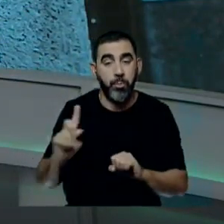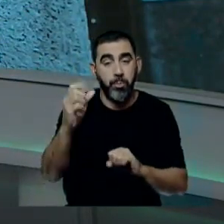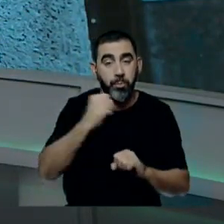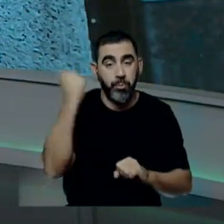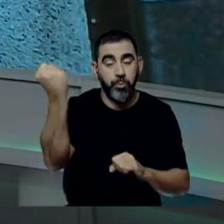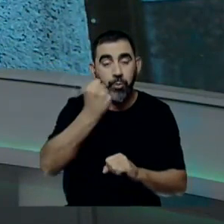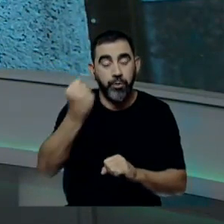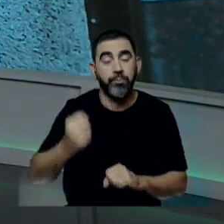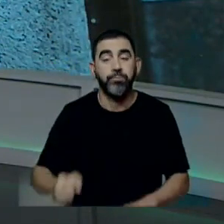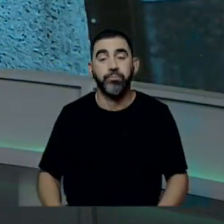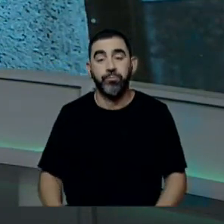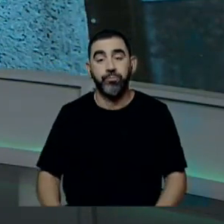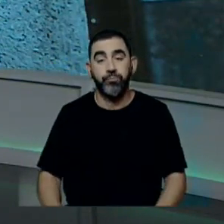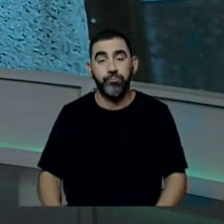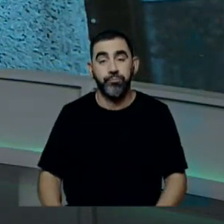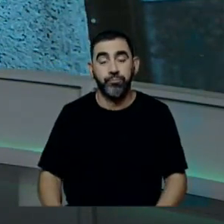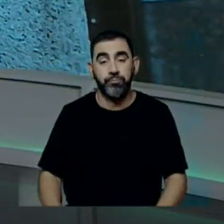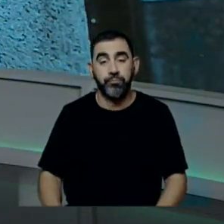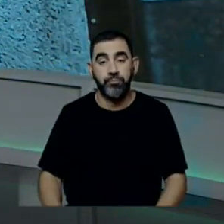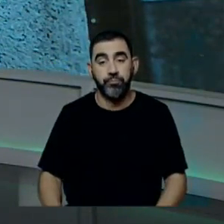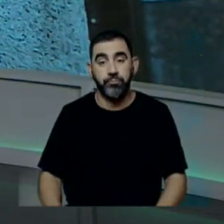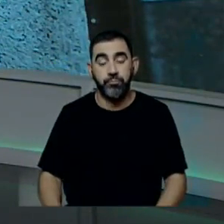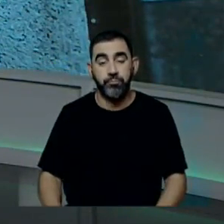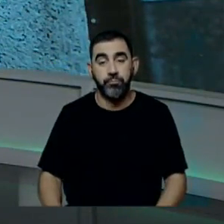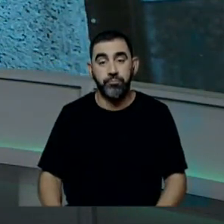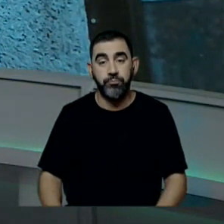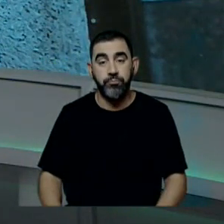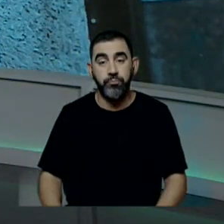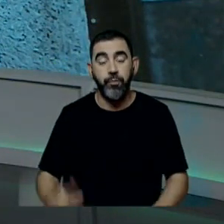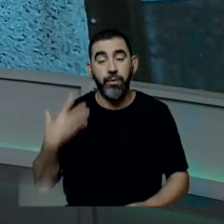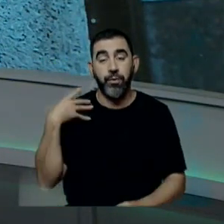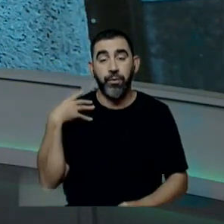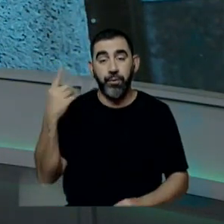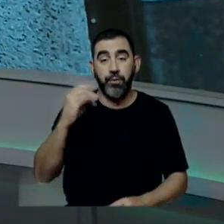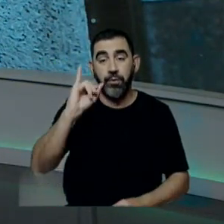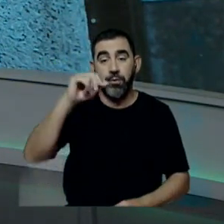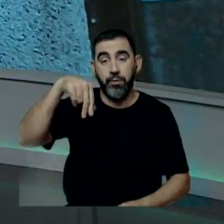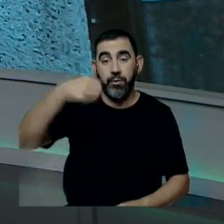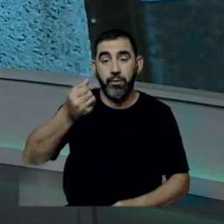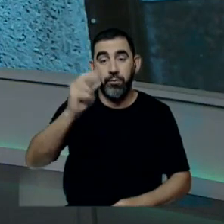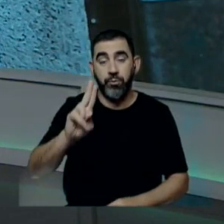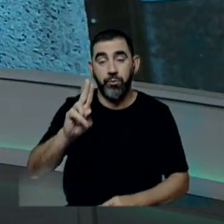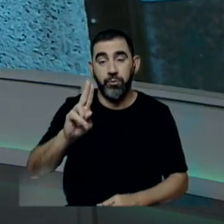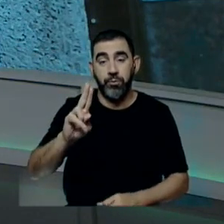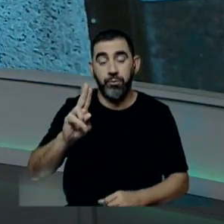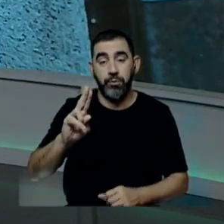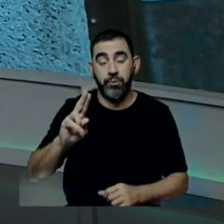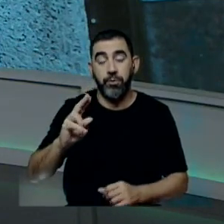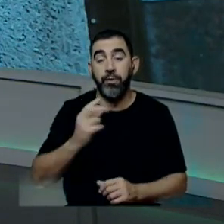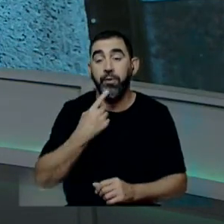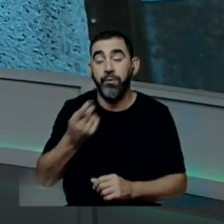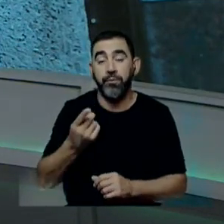para las coberturas en los programas del organismo. La directora de INAU, Natalia Argencio, que veíamos en pantalla, dijo